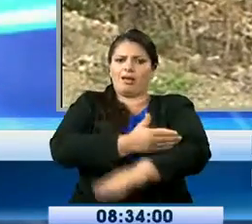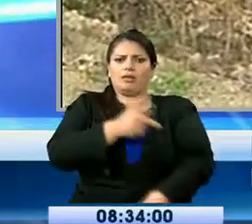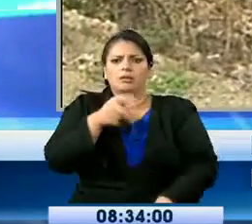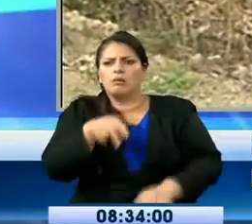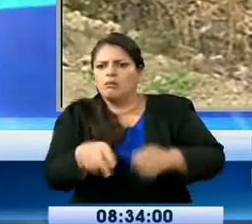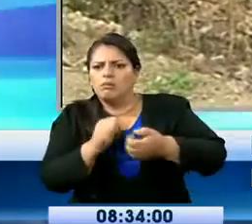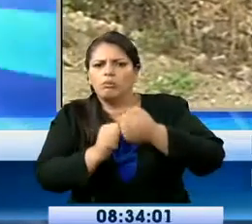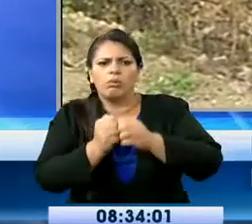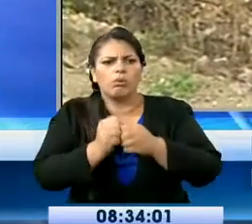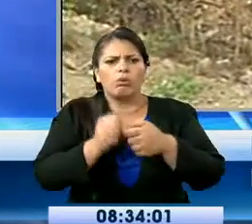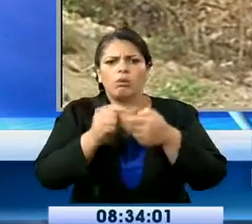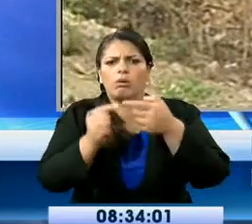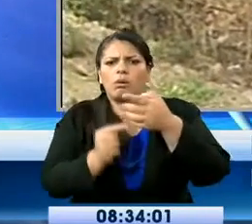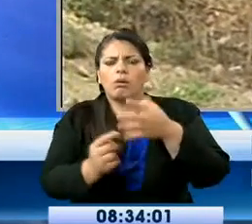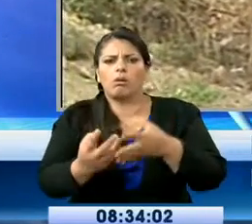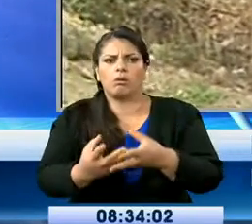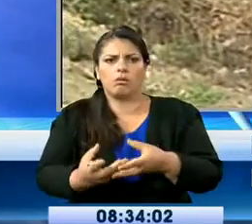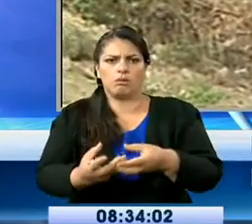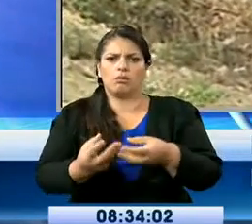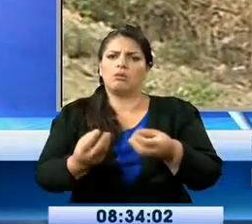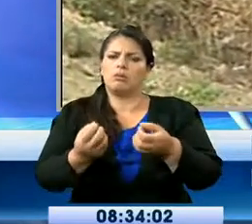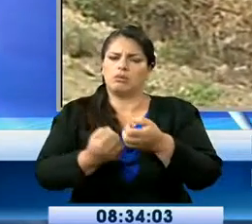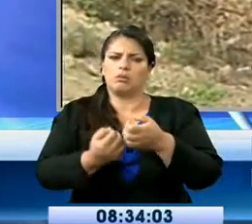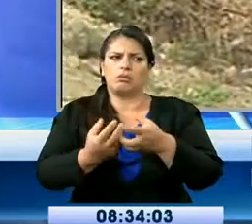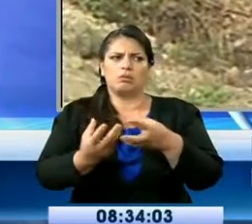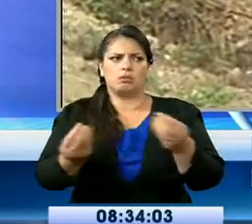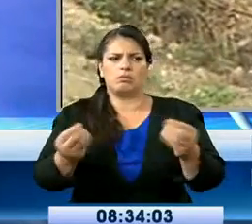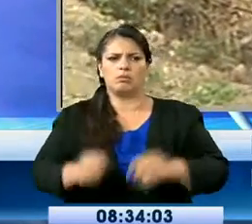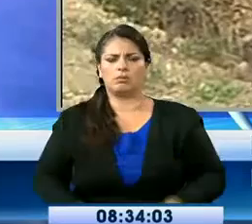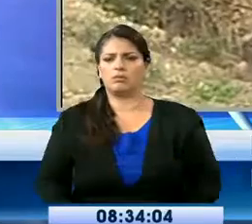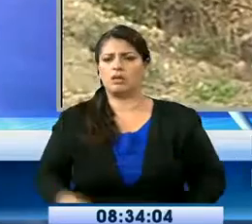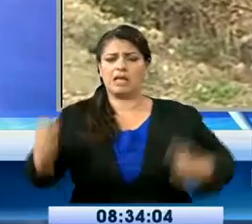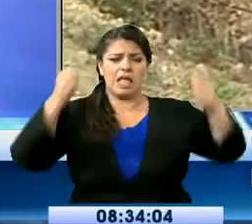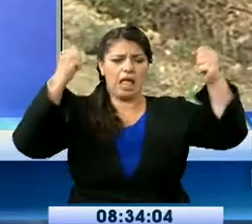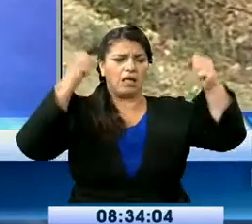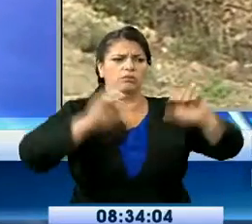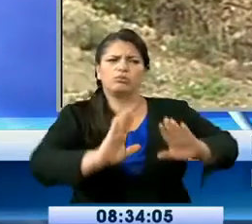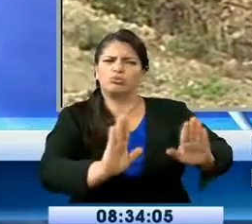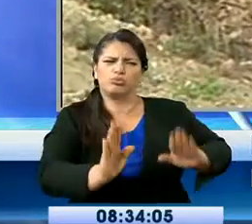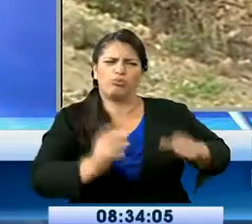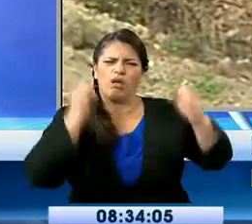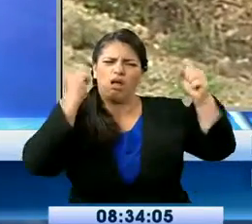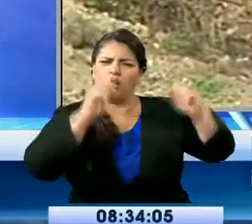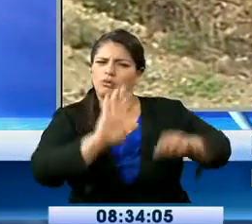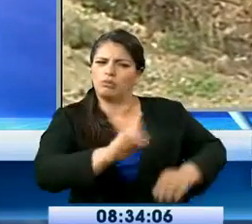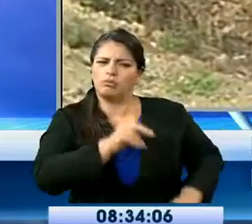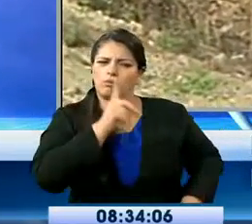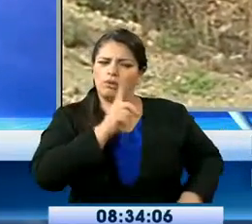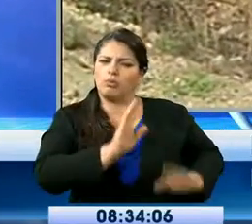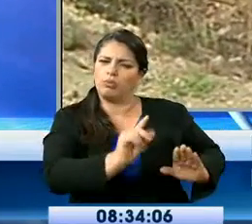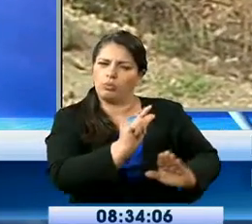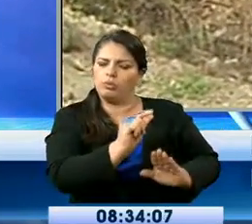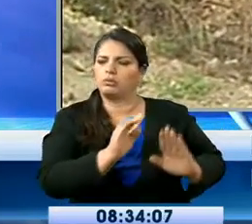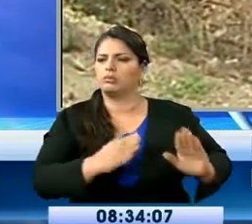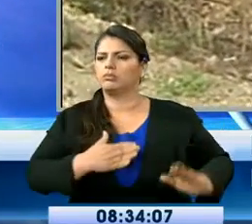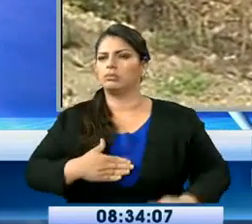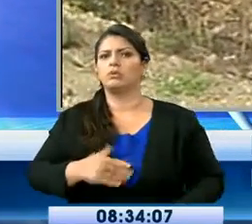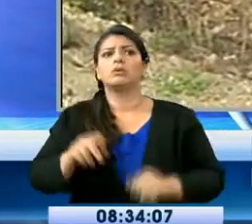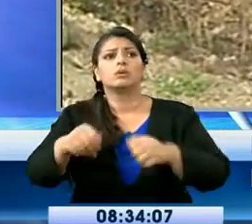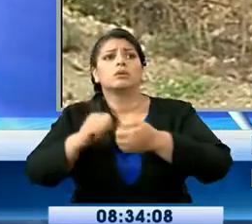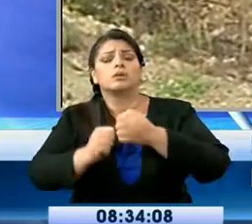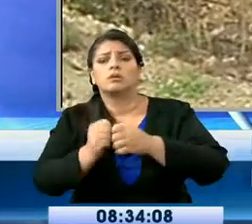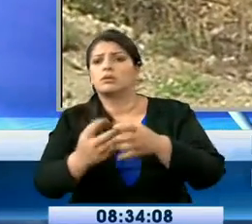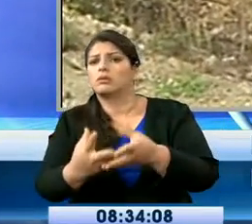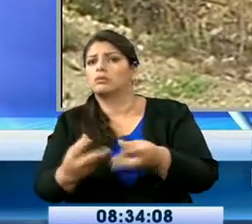antes de que venga el invierno, no, un ratito, señor, para que justamente se pueda ya hacer los trabajos preventivos y que no sufran con